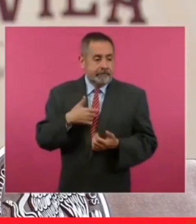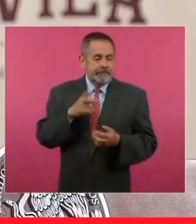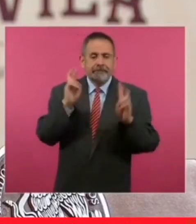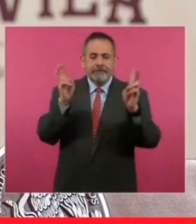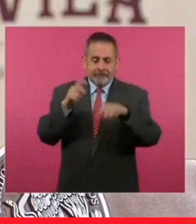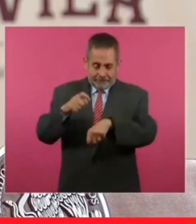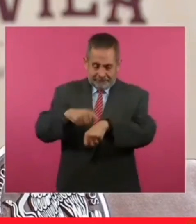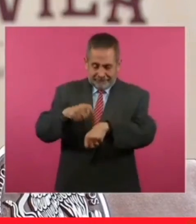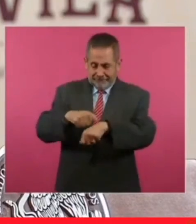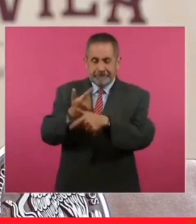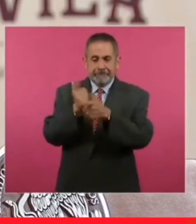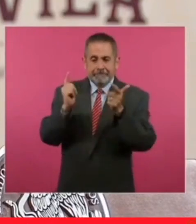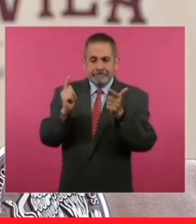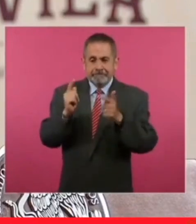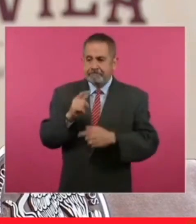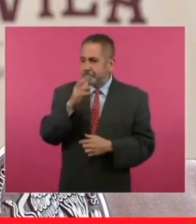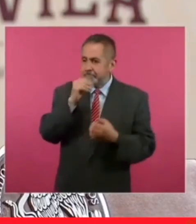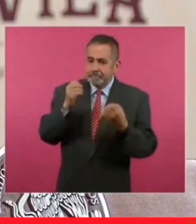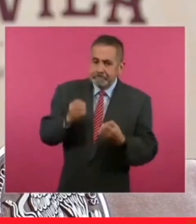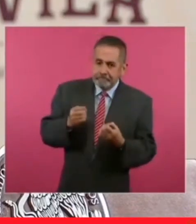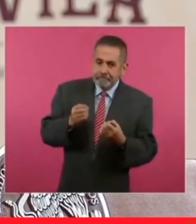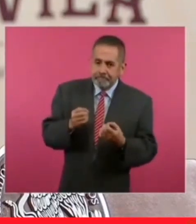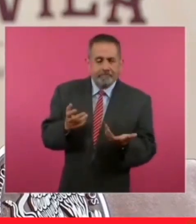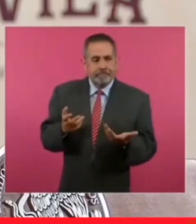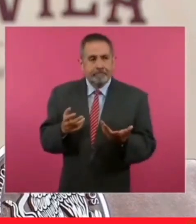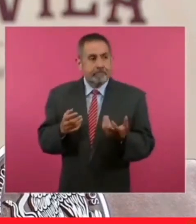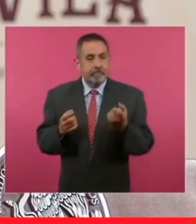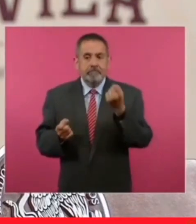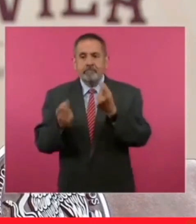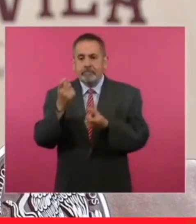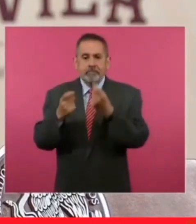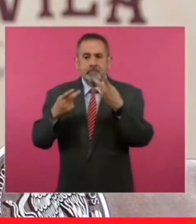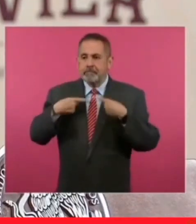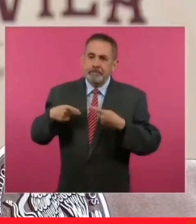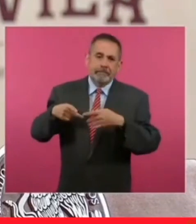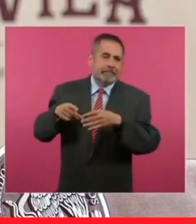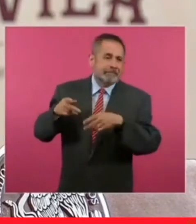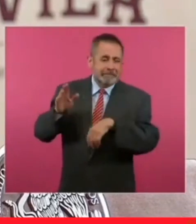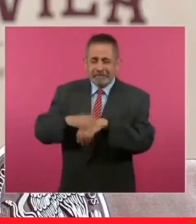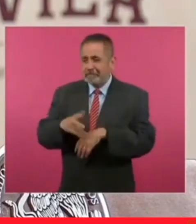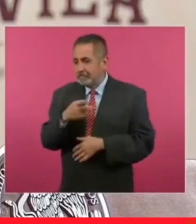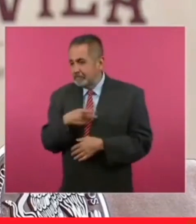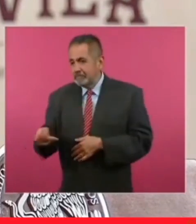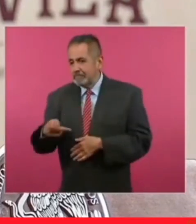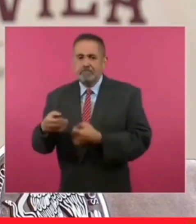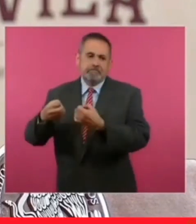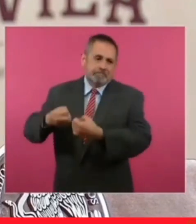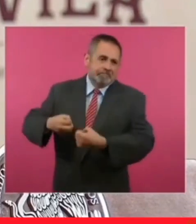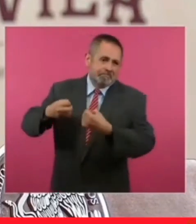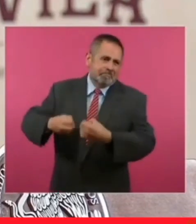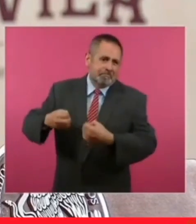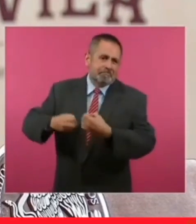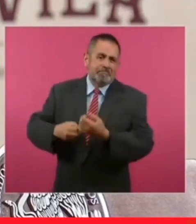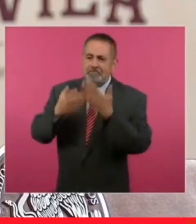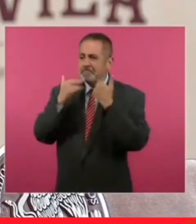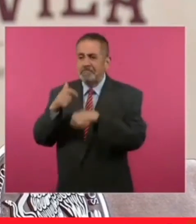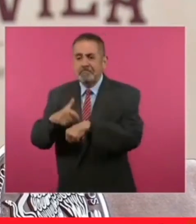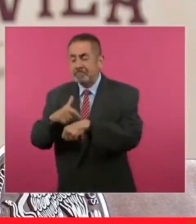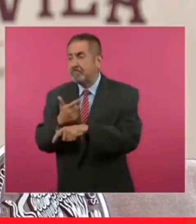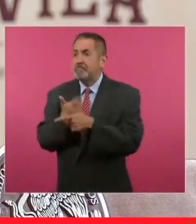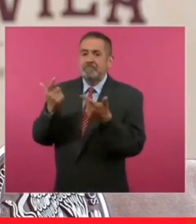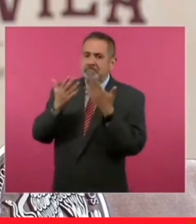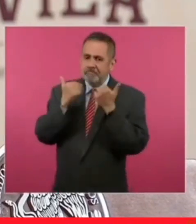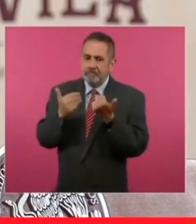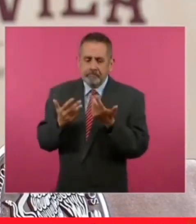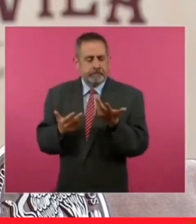libre se distribuye de manera desigual desfavoreciendo a las personas más pobres Es por eso que en la prevención de